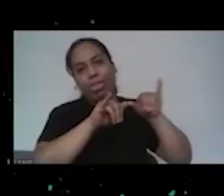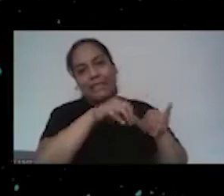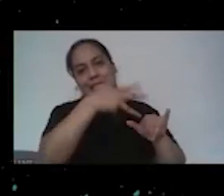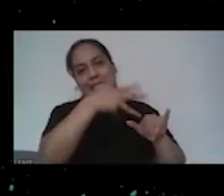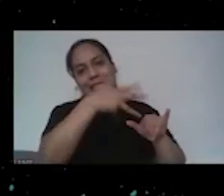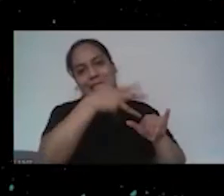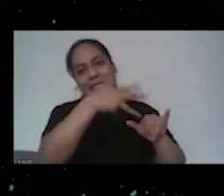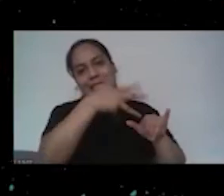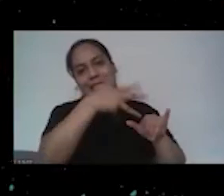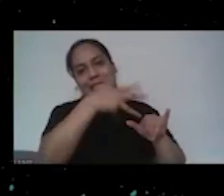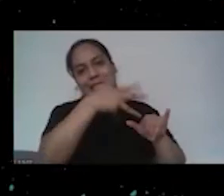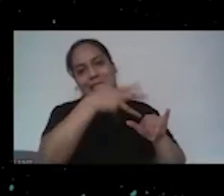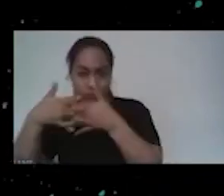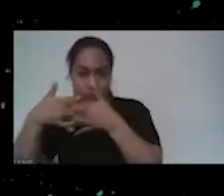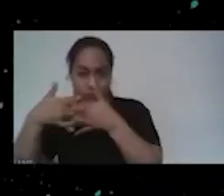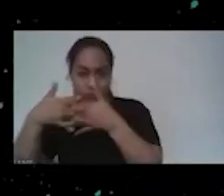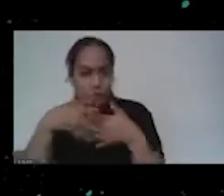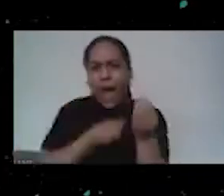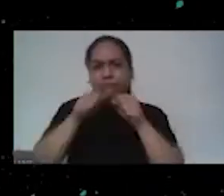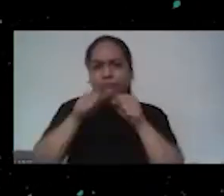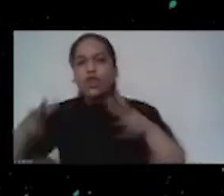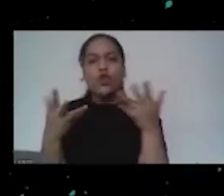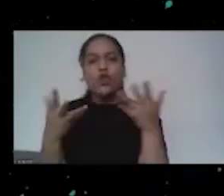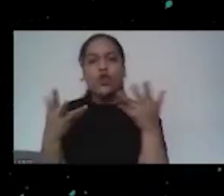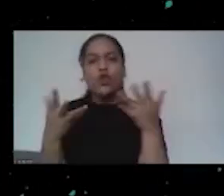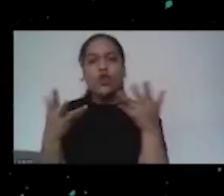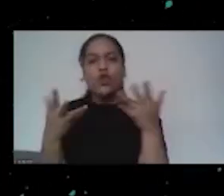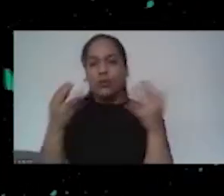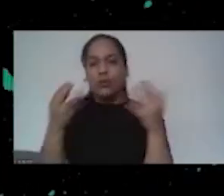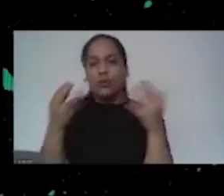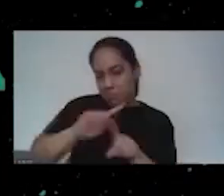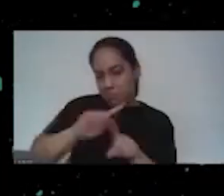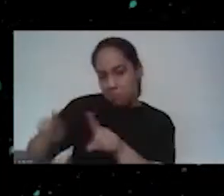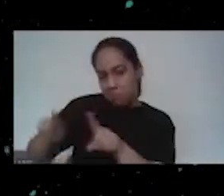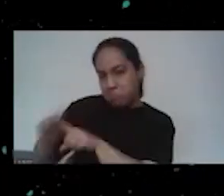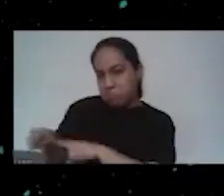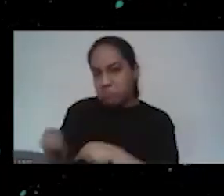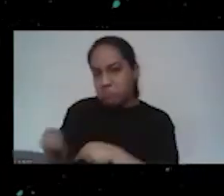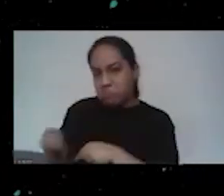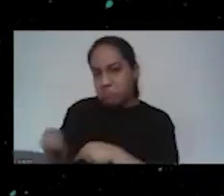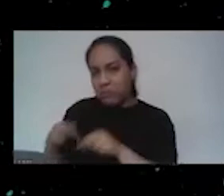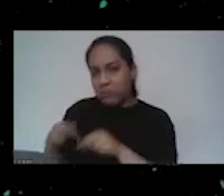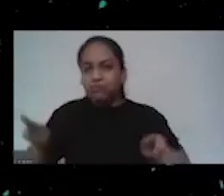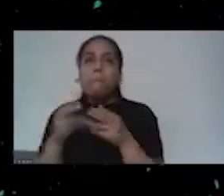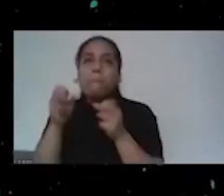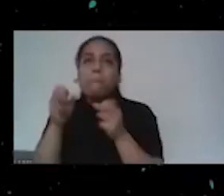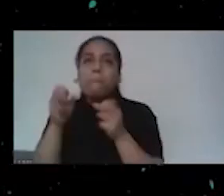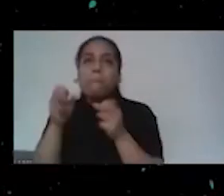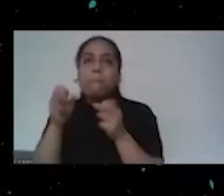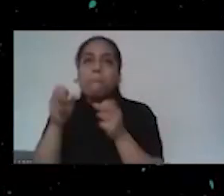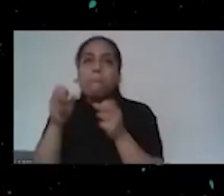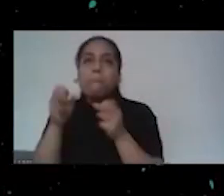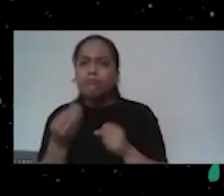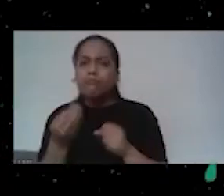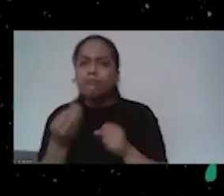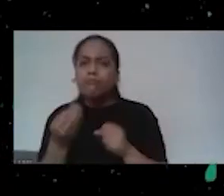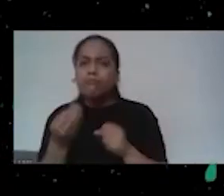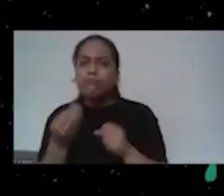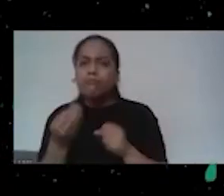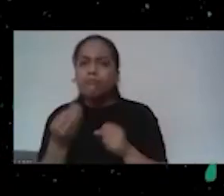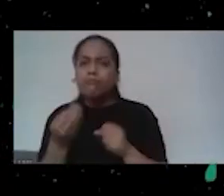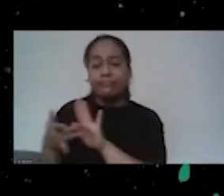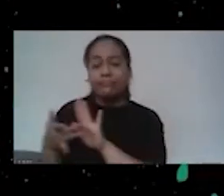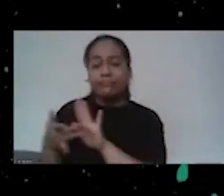esas imágenes por redes, todo lo que pude, ¿para qué? Pues para hacerlas visibles. En el caso de las niñas,